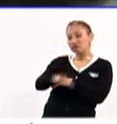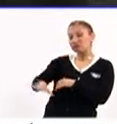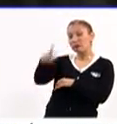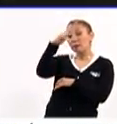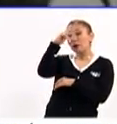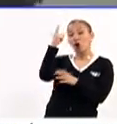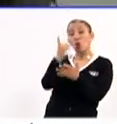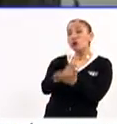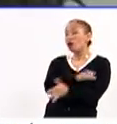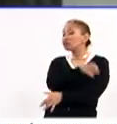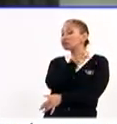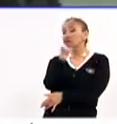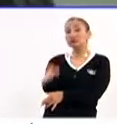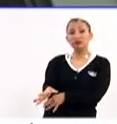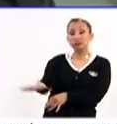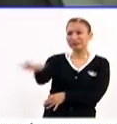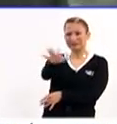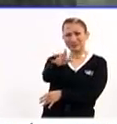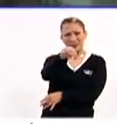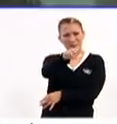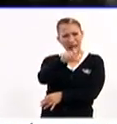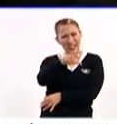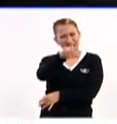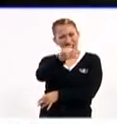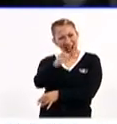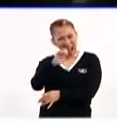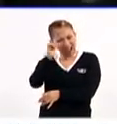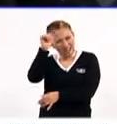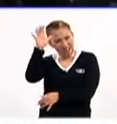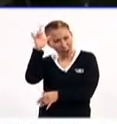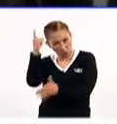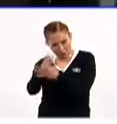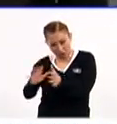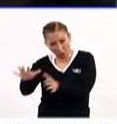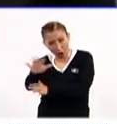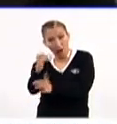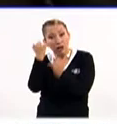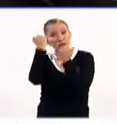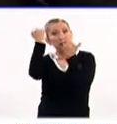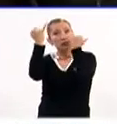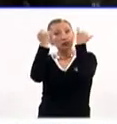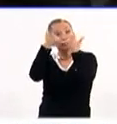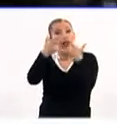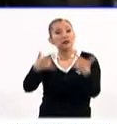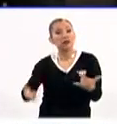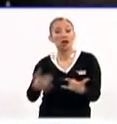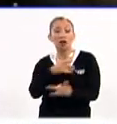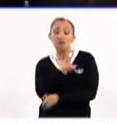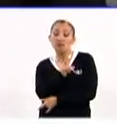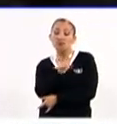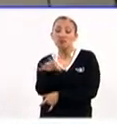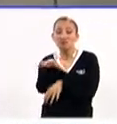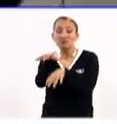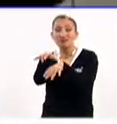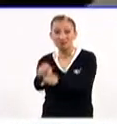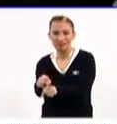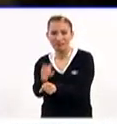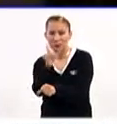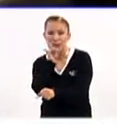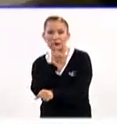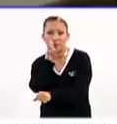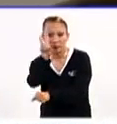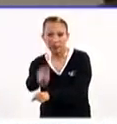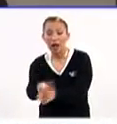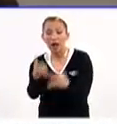los únicos que fueron derrotados, es decir, con los mexicas o aztecas, y nos inventó esta historia de que la conquista, que es completamente